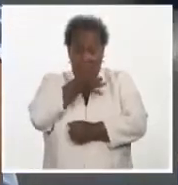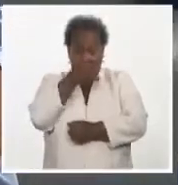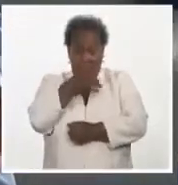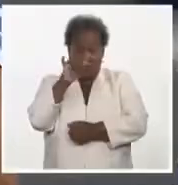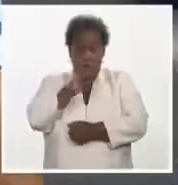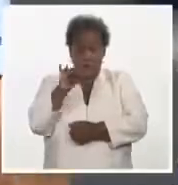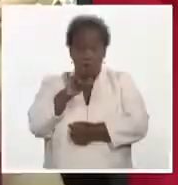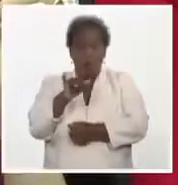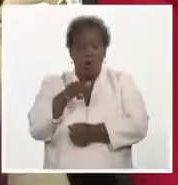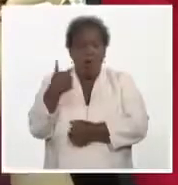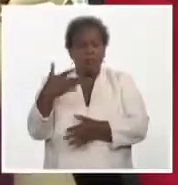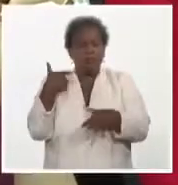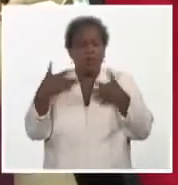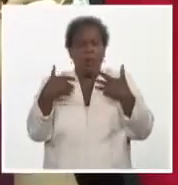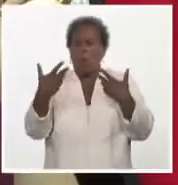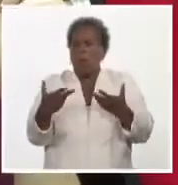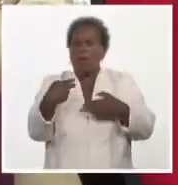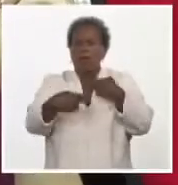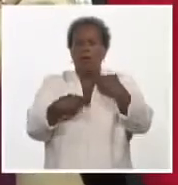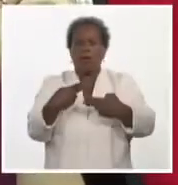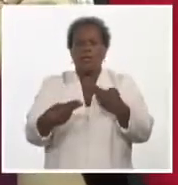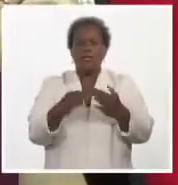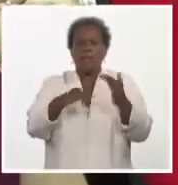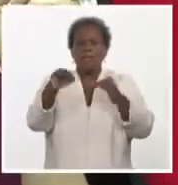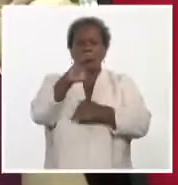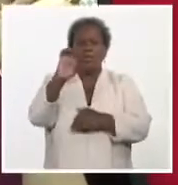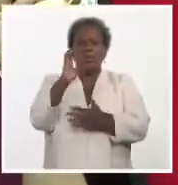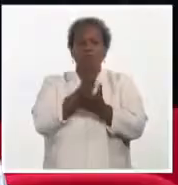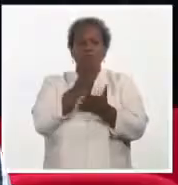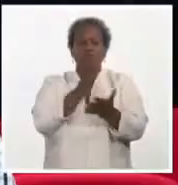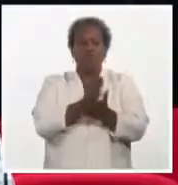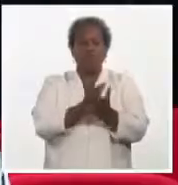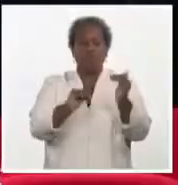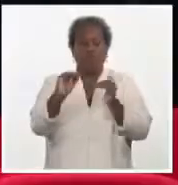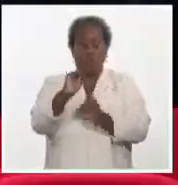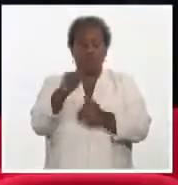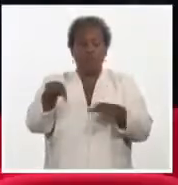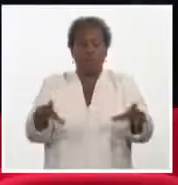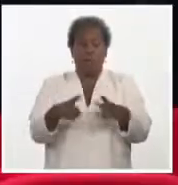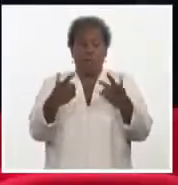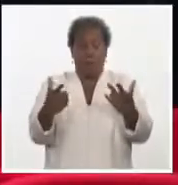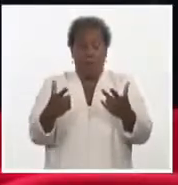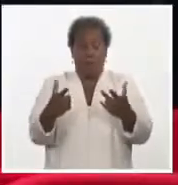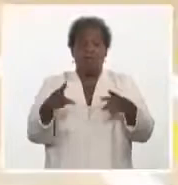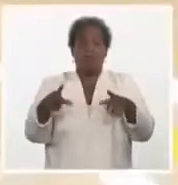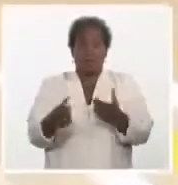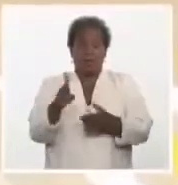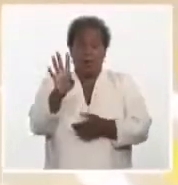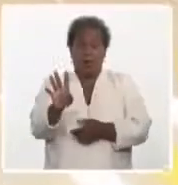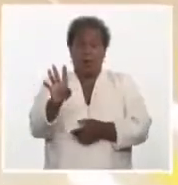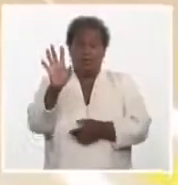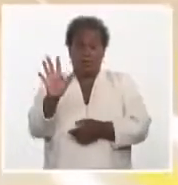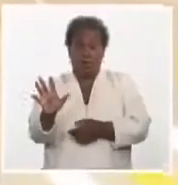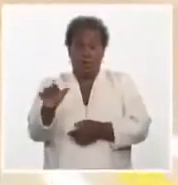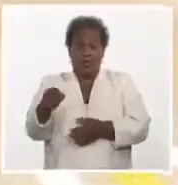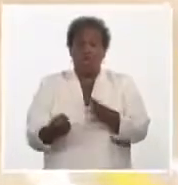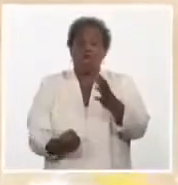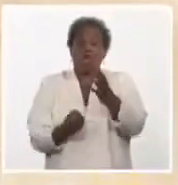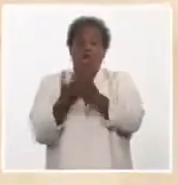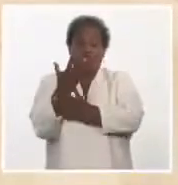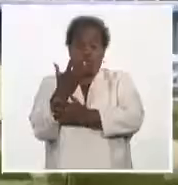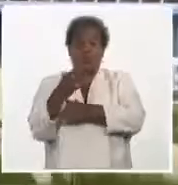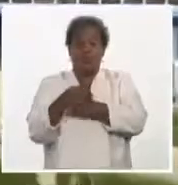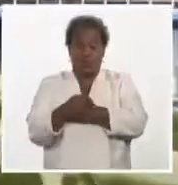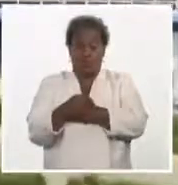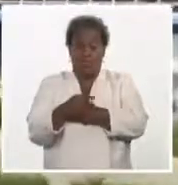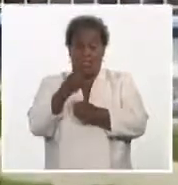que estará realizando el Ministerio de Educación Superior para celebrar el aniversario 45 de su fundación, a conmemorarse el